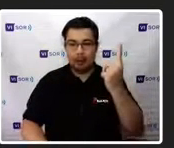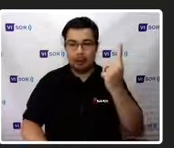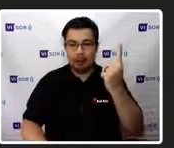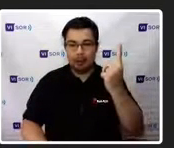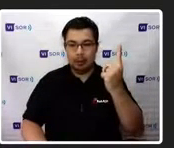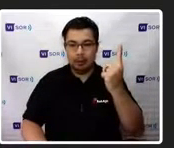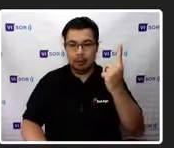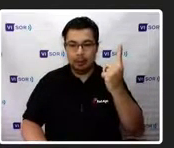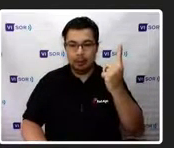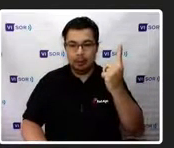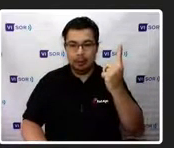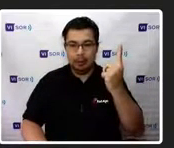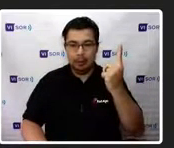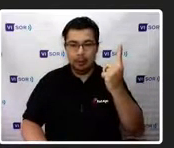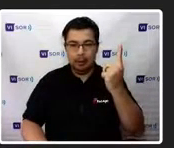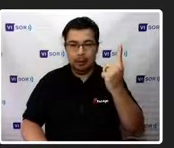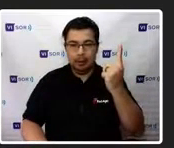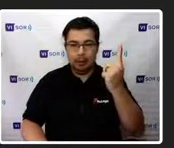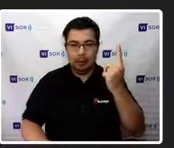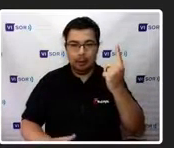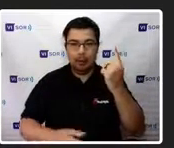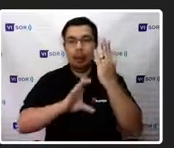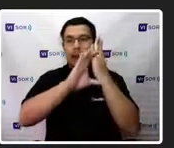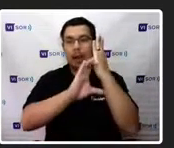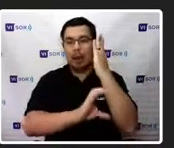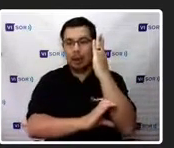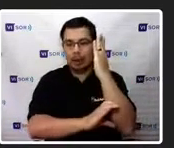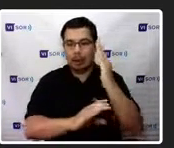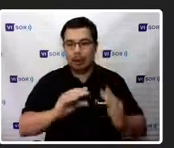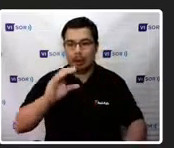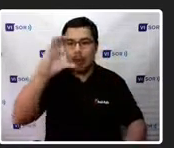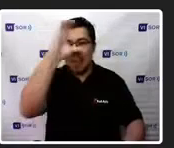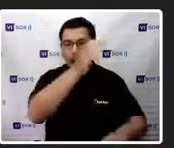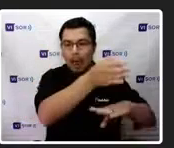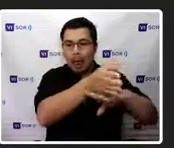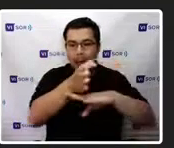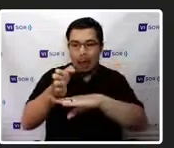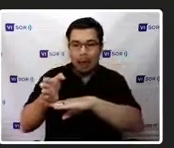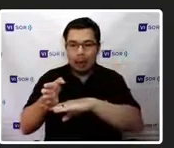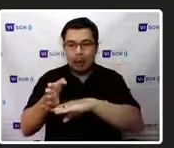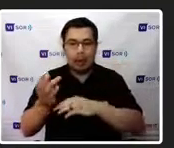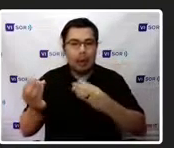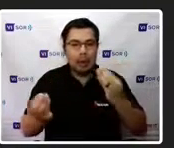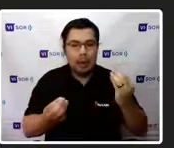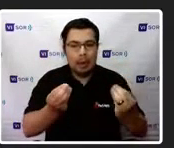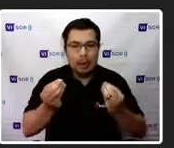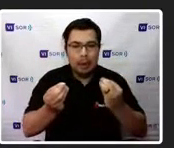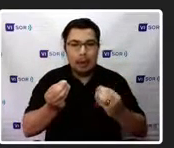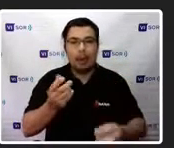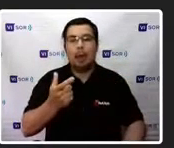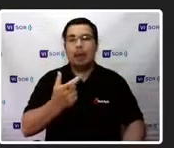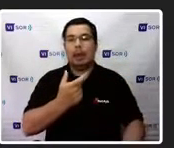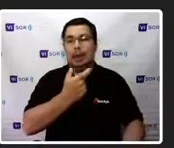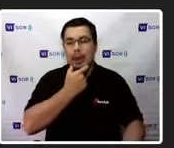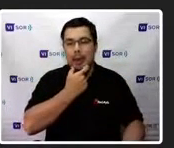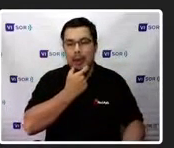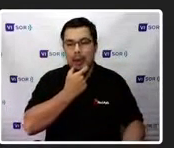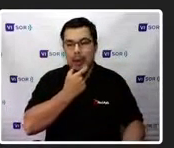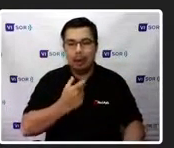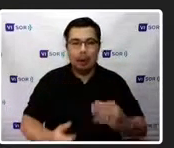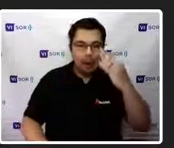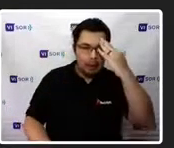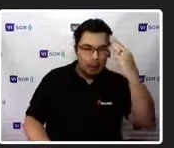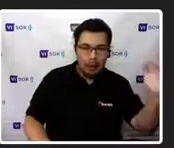carreras de turismo en DOC es el componente idiomático en inglés. Ya desde el día 1, desde el semestre 1, van a